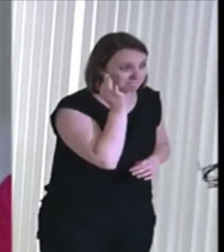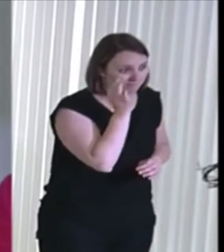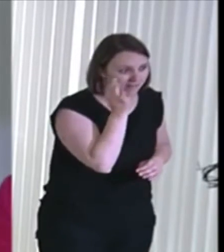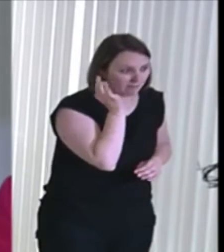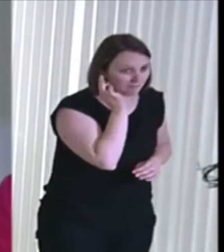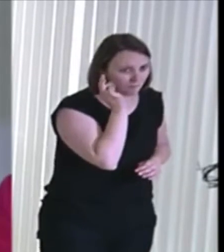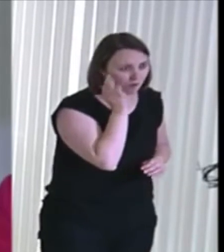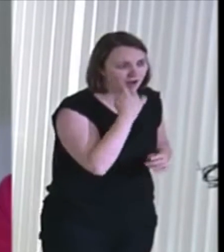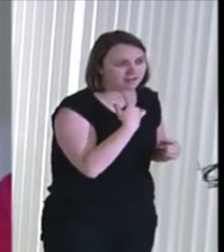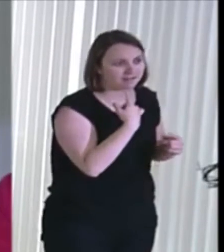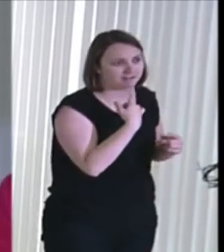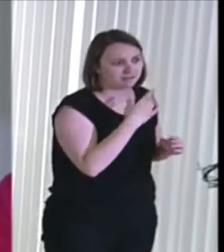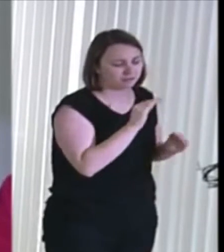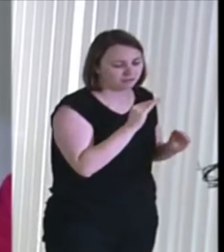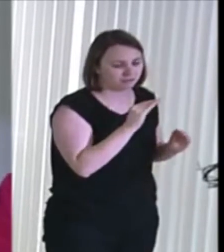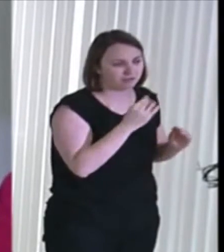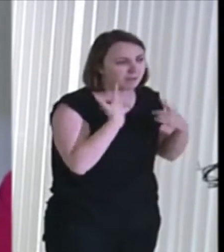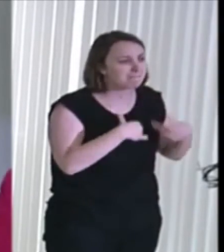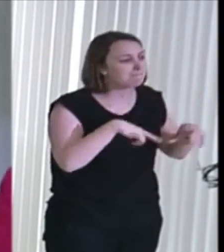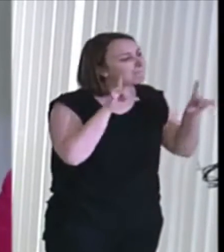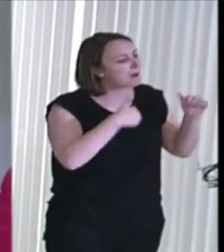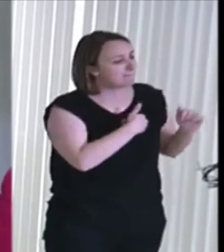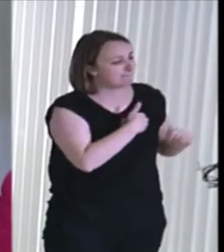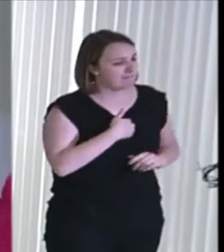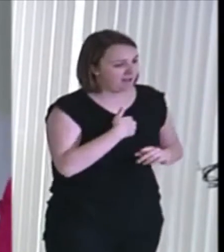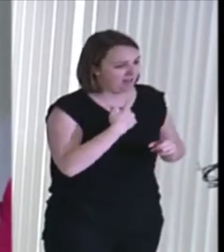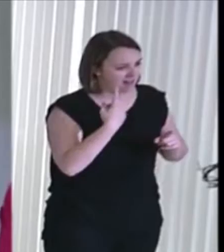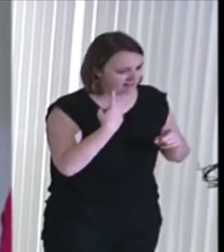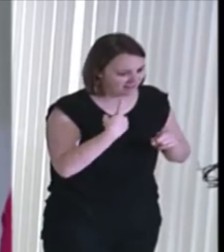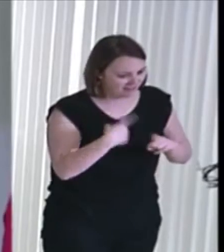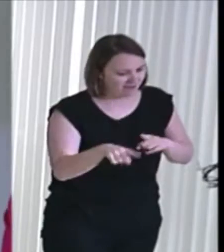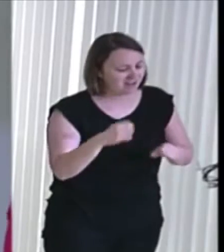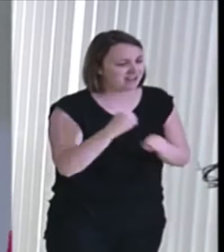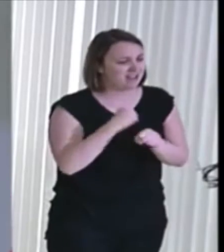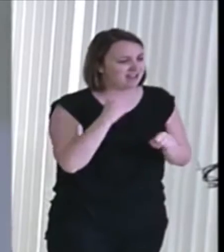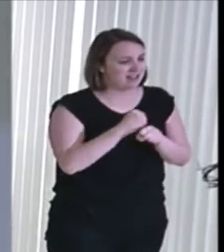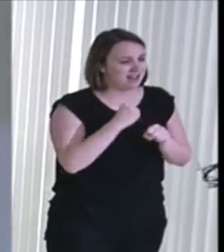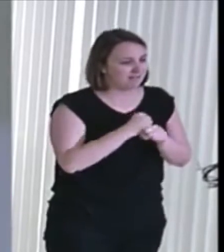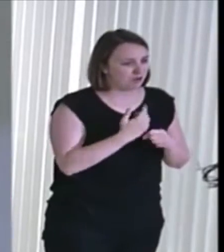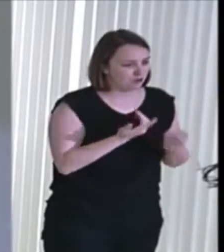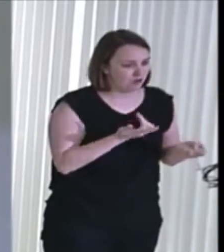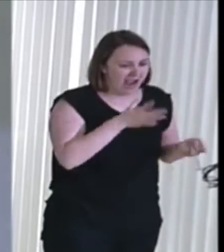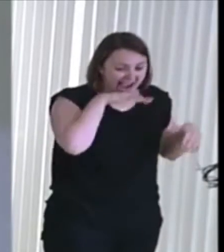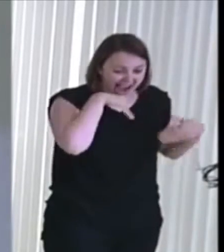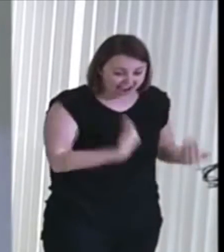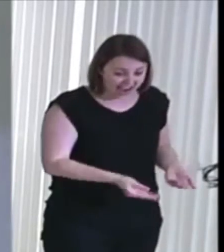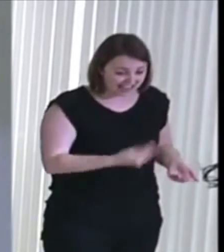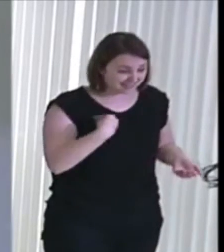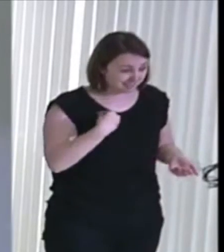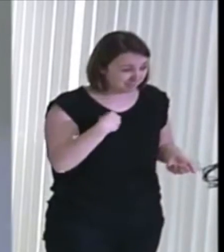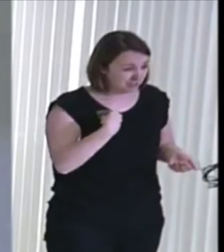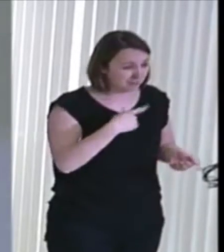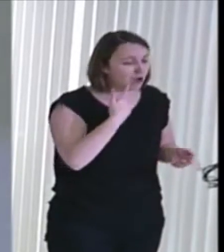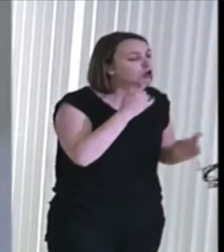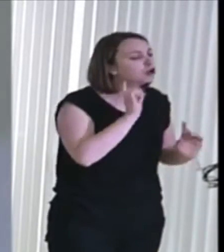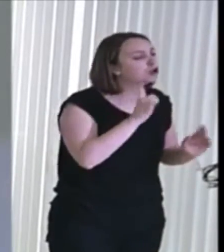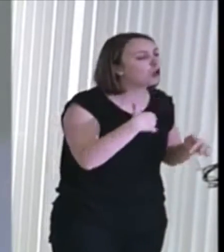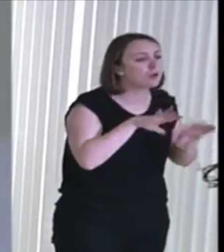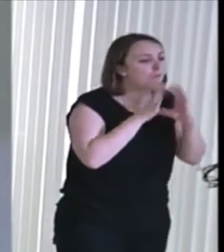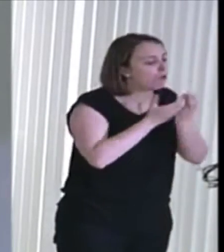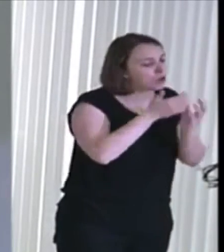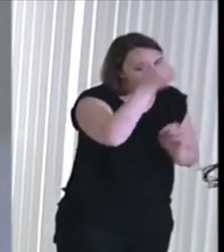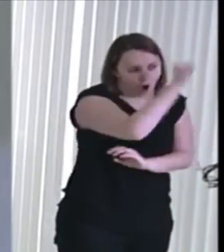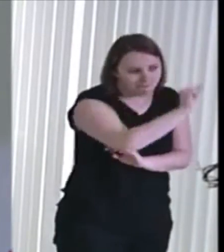totalmente. Su papel en la sociedad, en el trabajo, y que y tenemos. O sea, ahora mismo está establecido por hombres, es así.